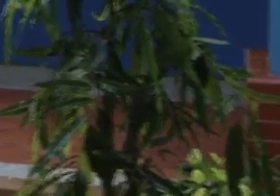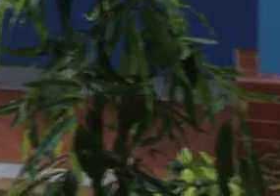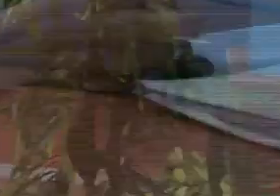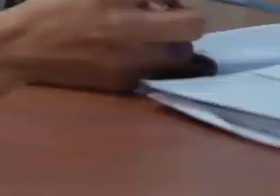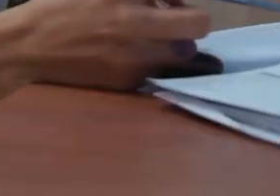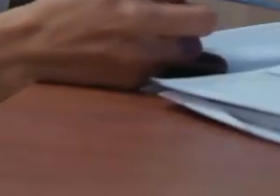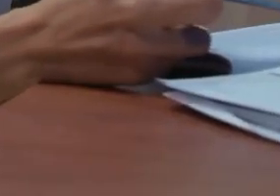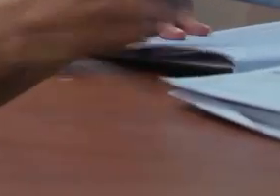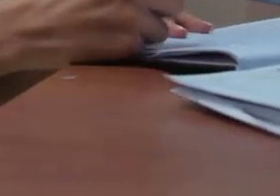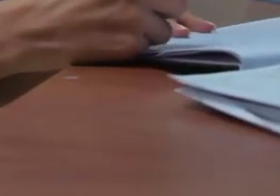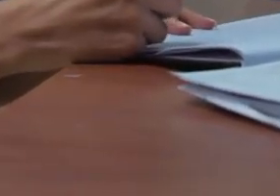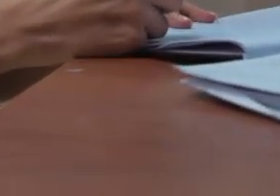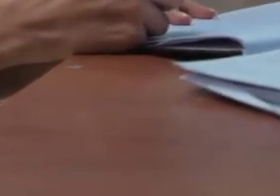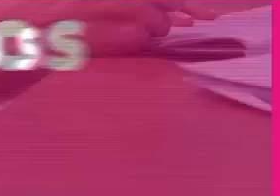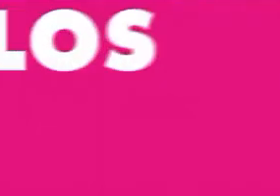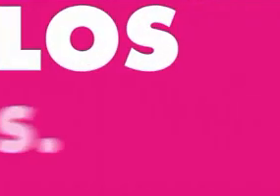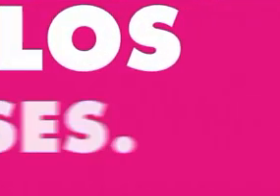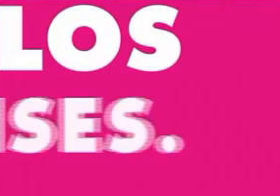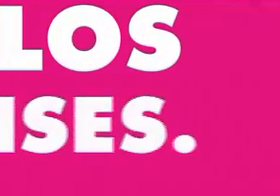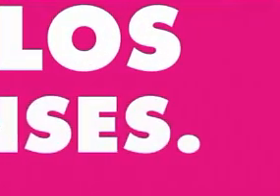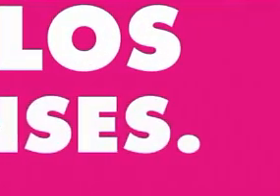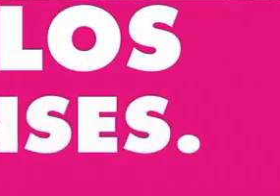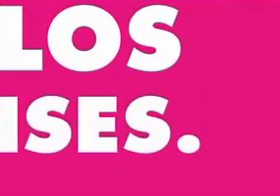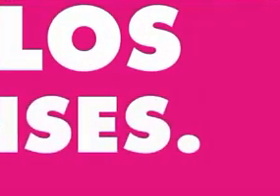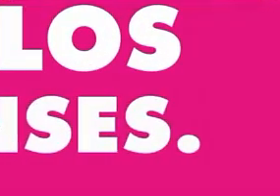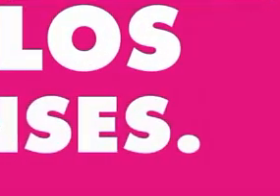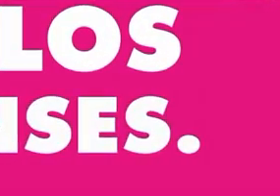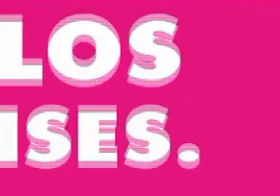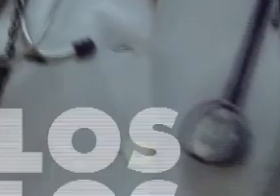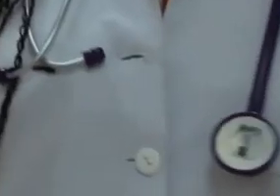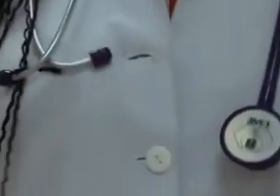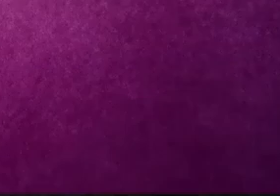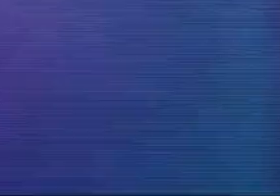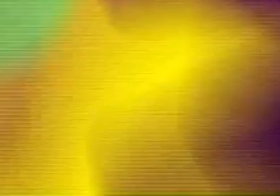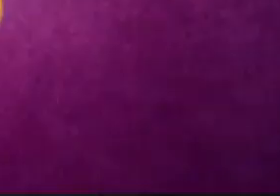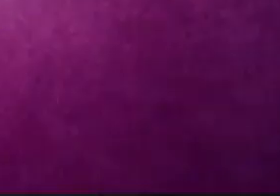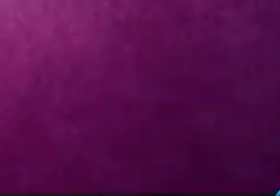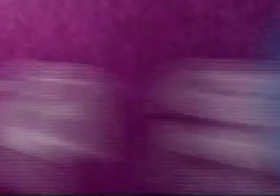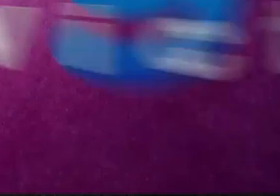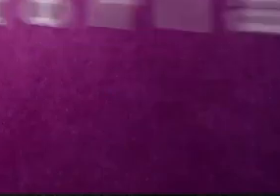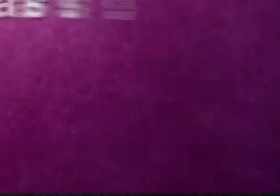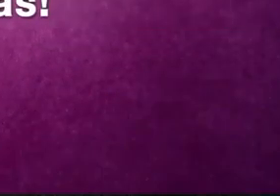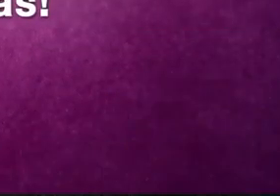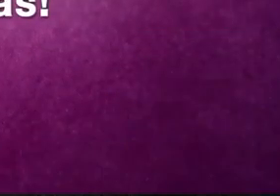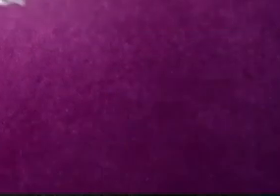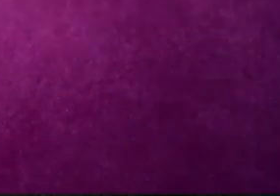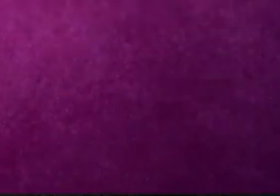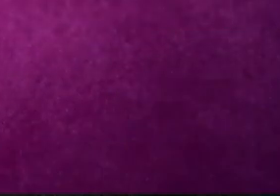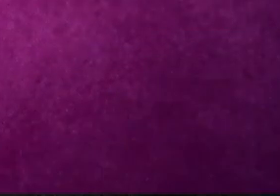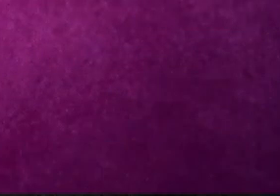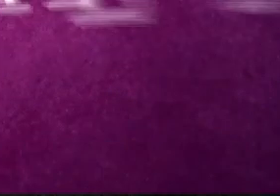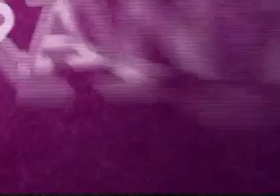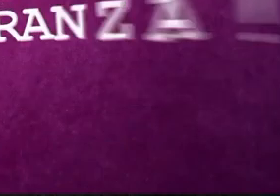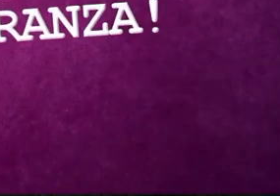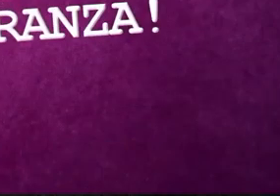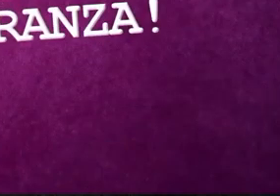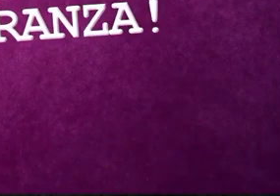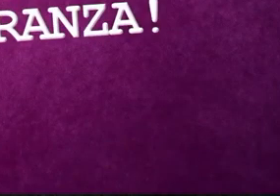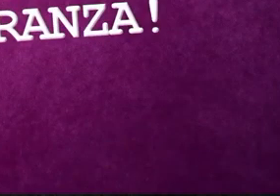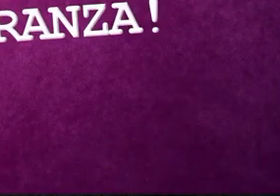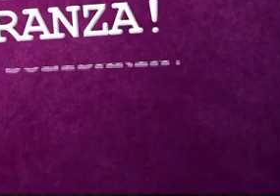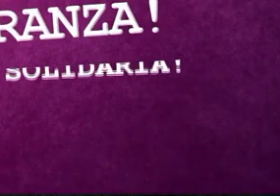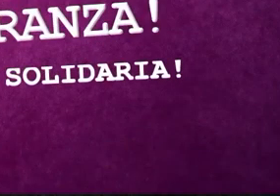la protección de la salud de todos los nicaragüenses. Nicaragua, 40 Revolución,